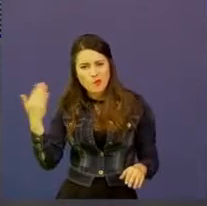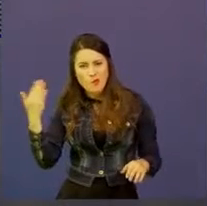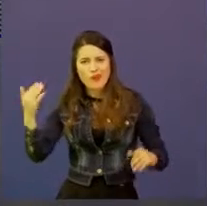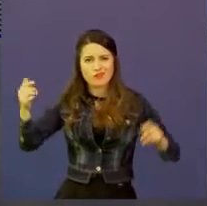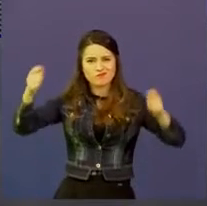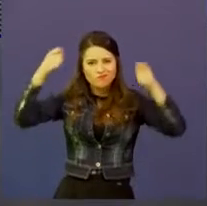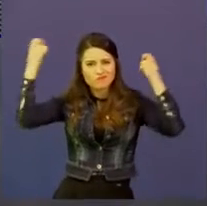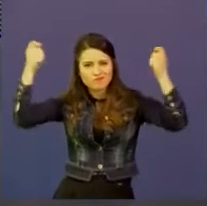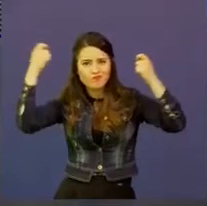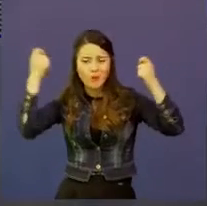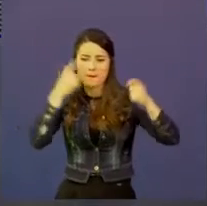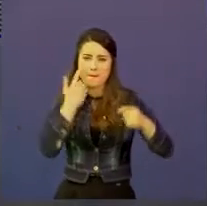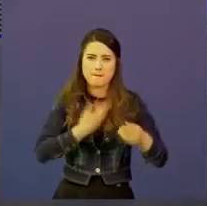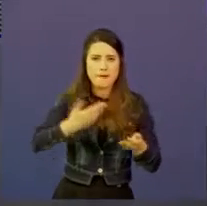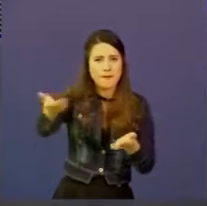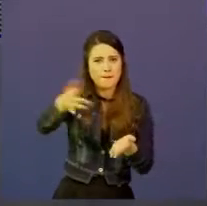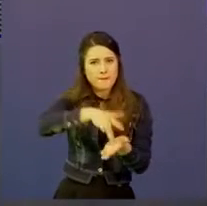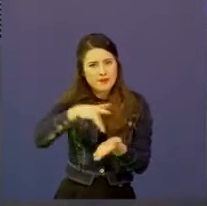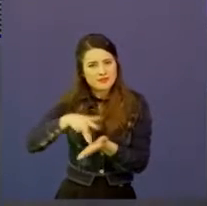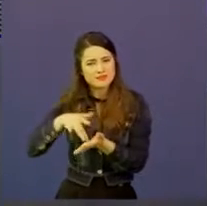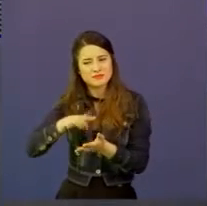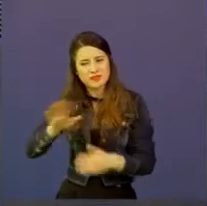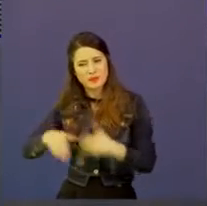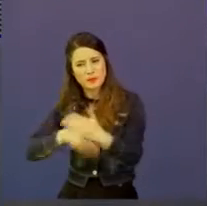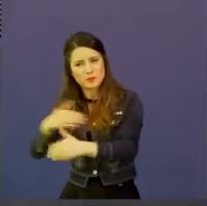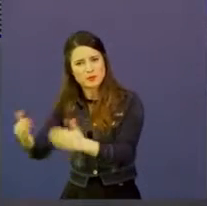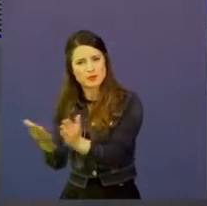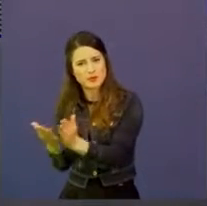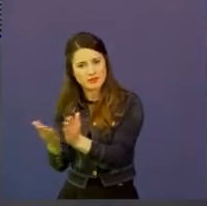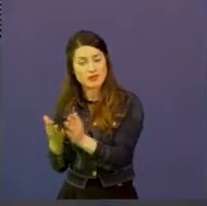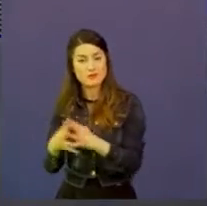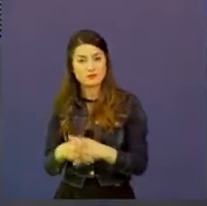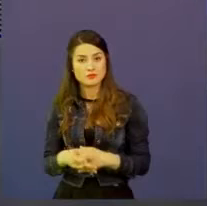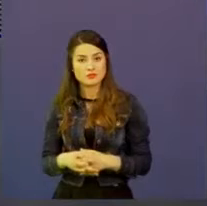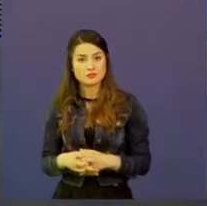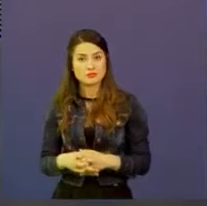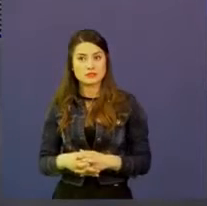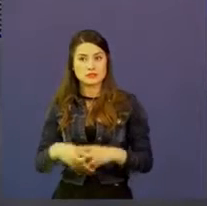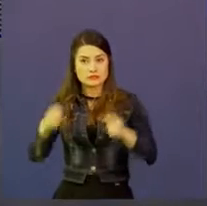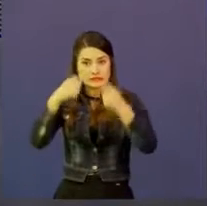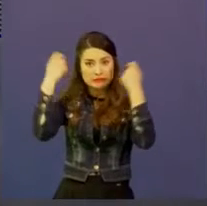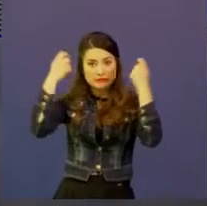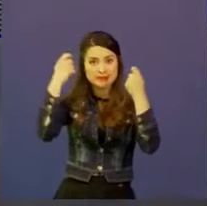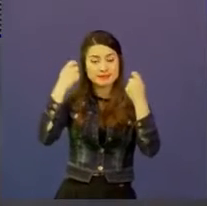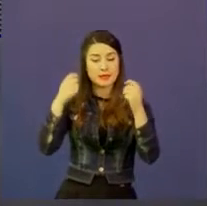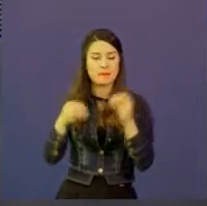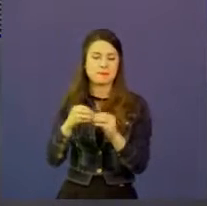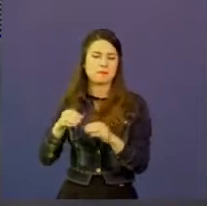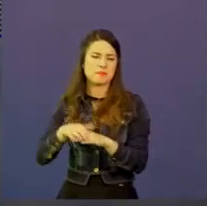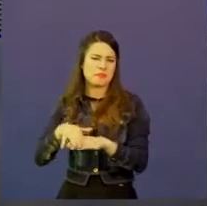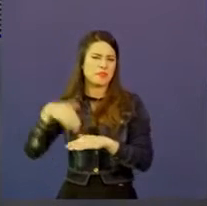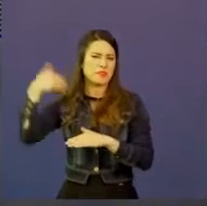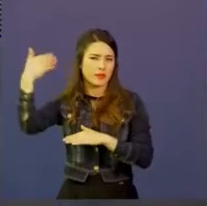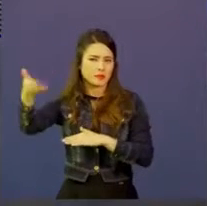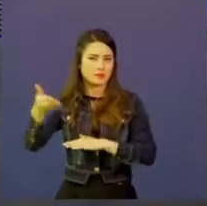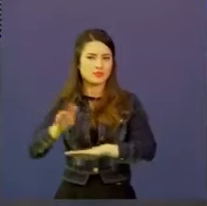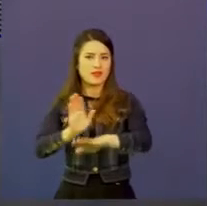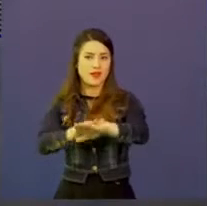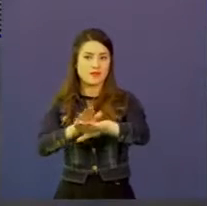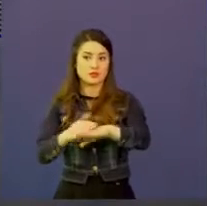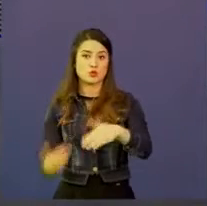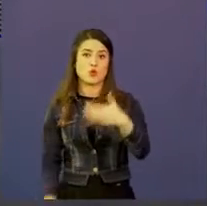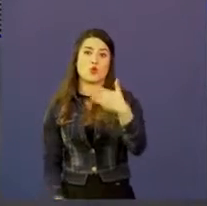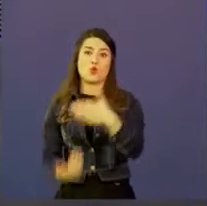de los padres en todos sus procesos educativos. Entonces, los estaremos invitando en su momento a que nos acompañen con esta